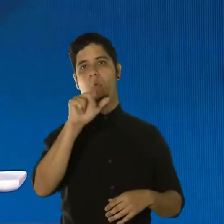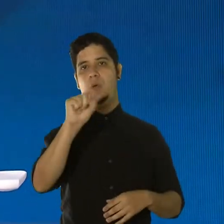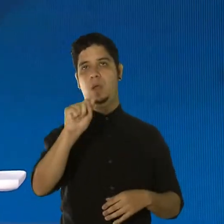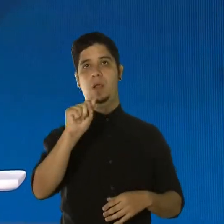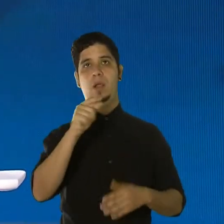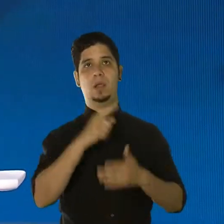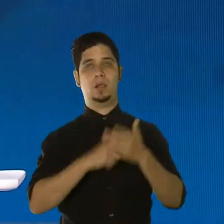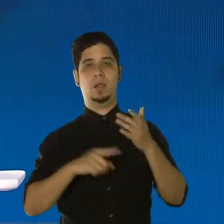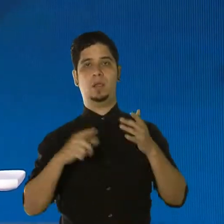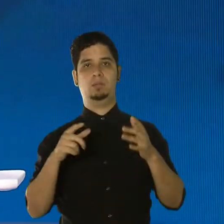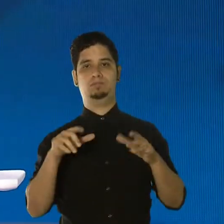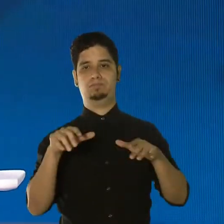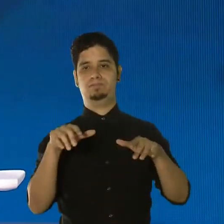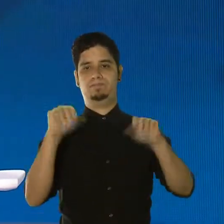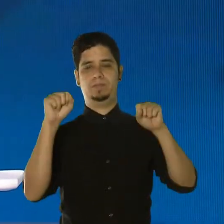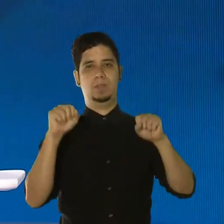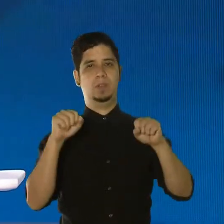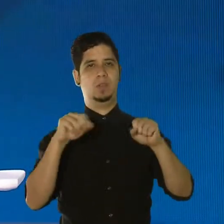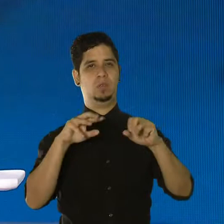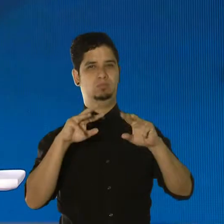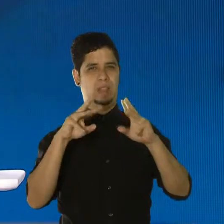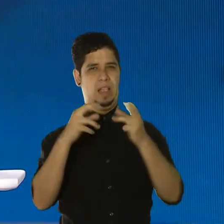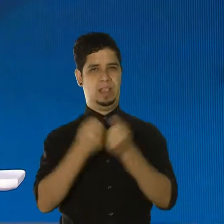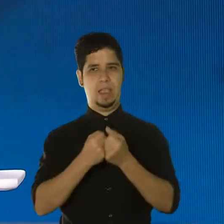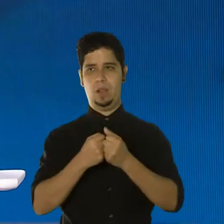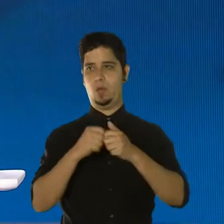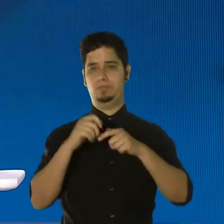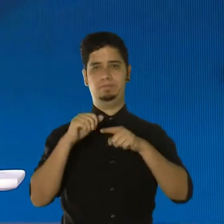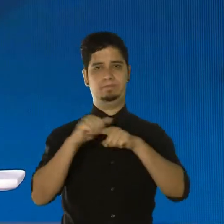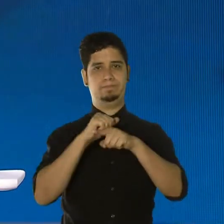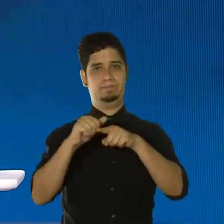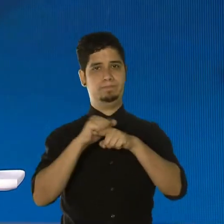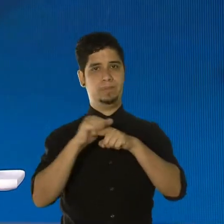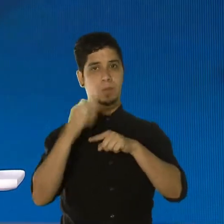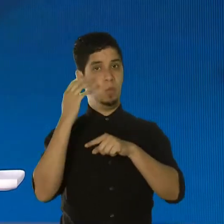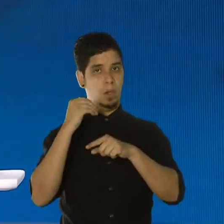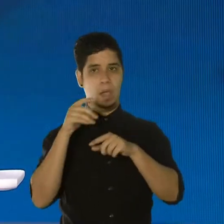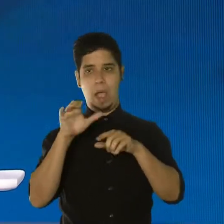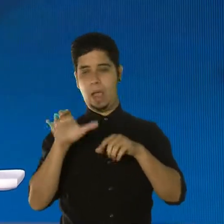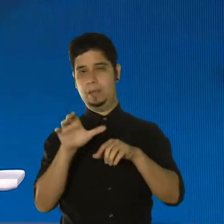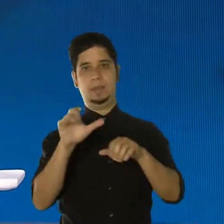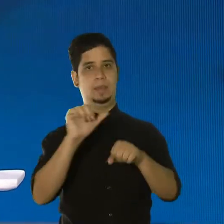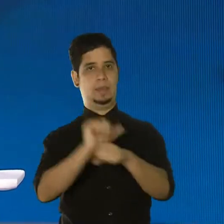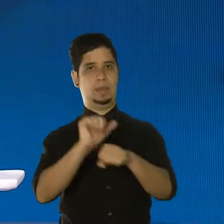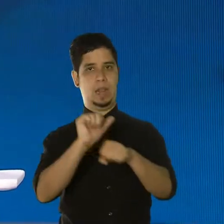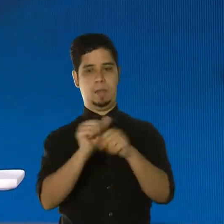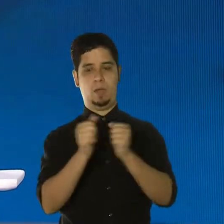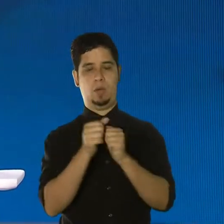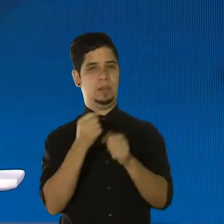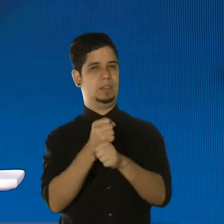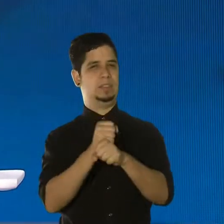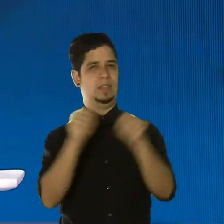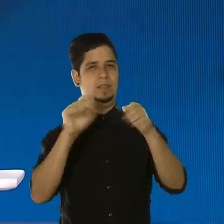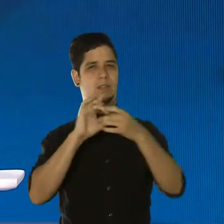un adiestramiento por la sencilla razón de que esa era la manera de bregar con la seguridad del producto.